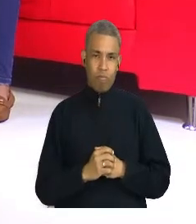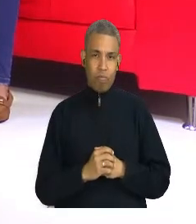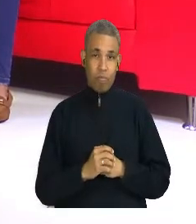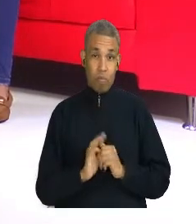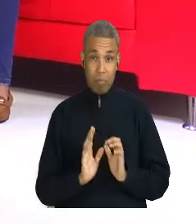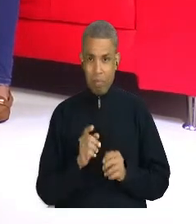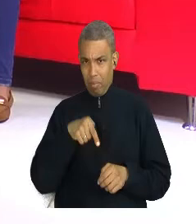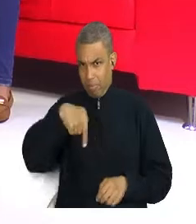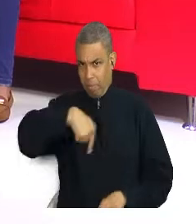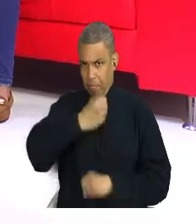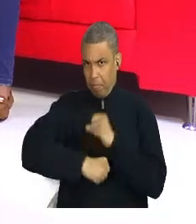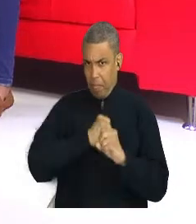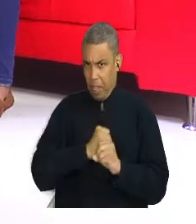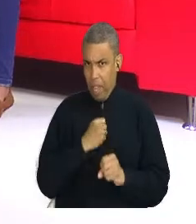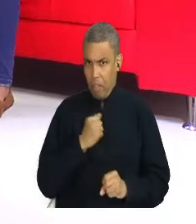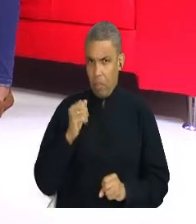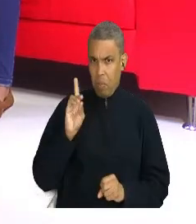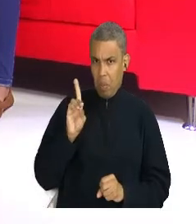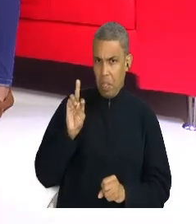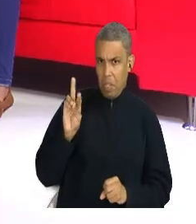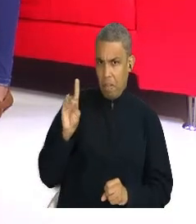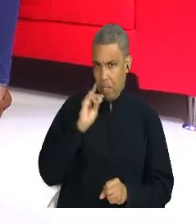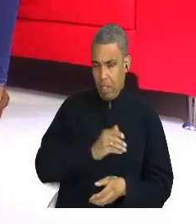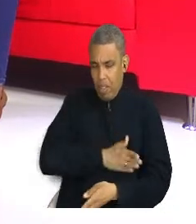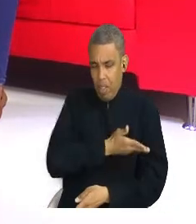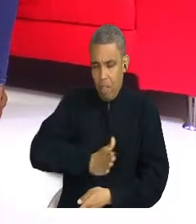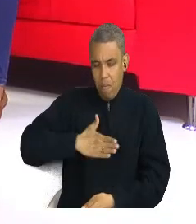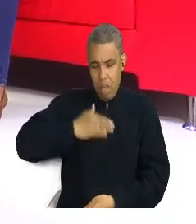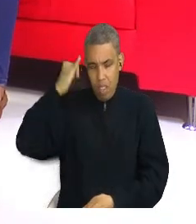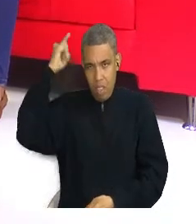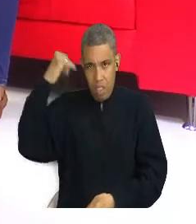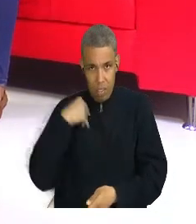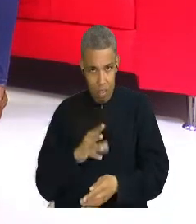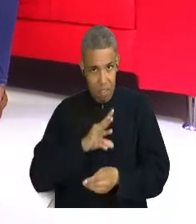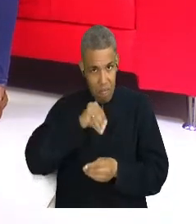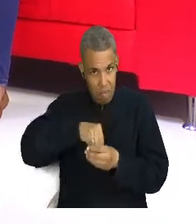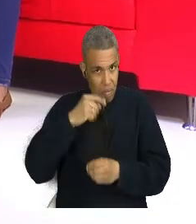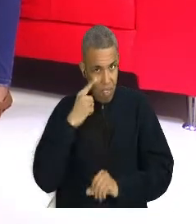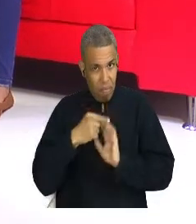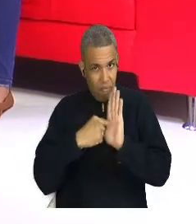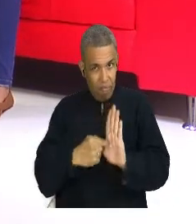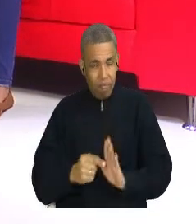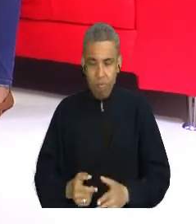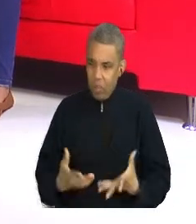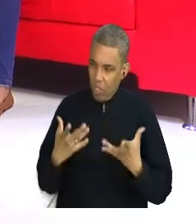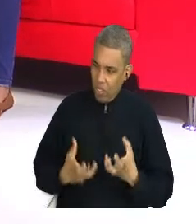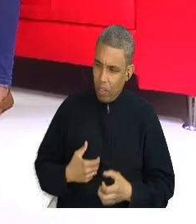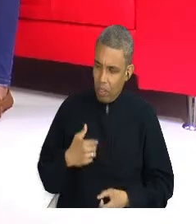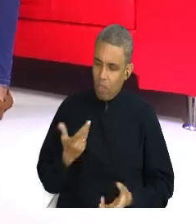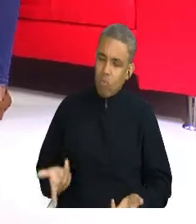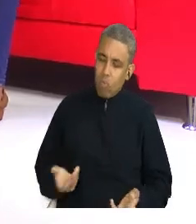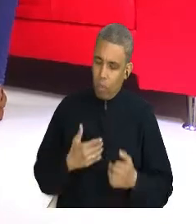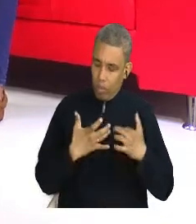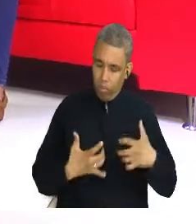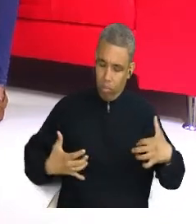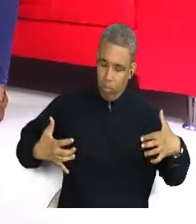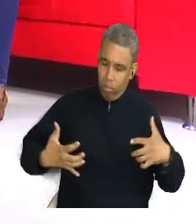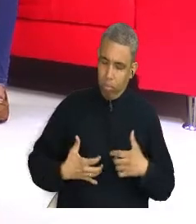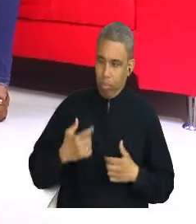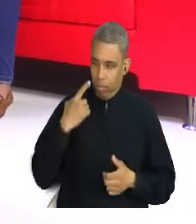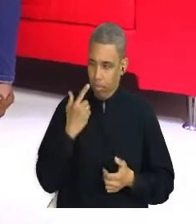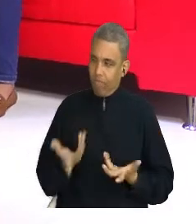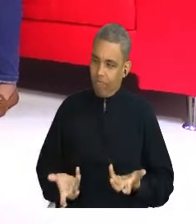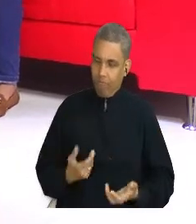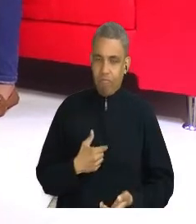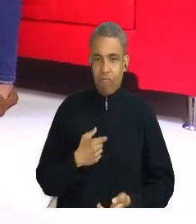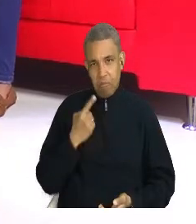escuche. Bueno, ahorita me vas a contar bien qué viene en todo ese nuevo trabajo, pero yo quiero escucharlos a ustedes. Ver cómo es que tocan ustedes de bonito y ver cómo es que cantas